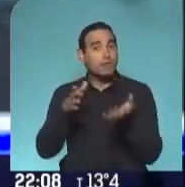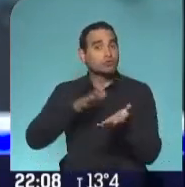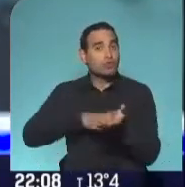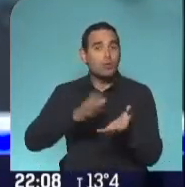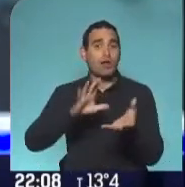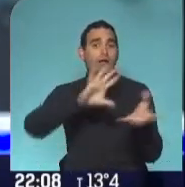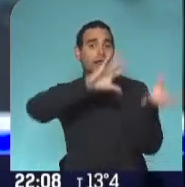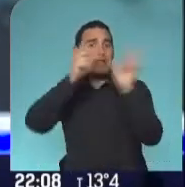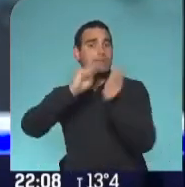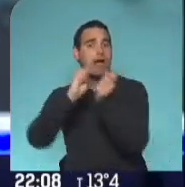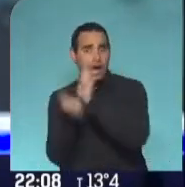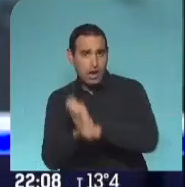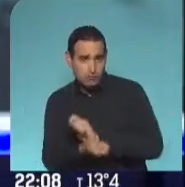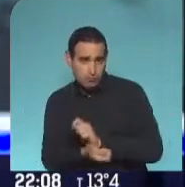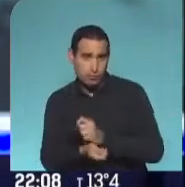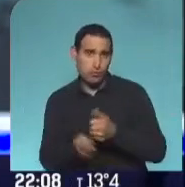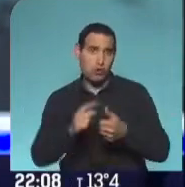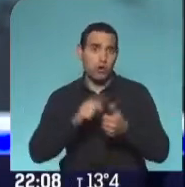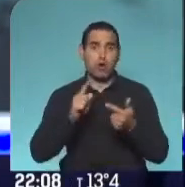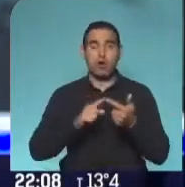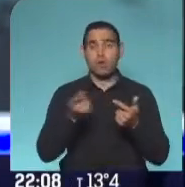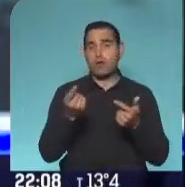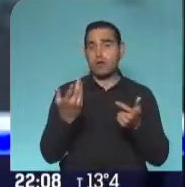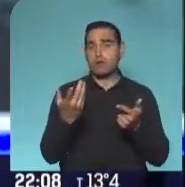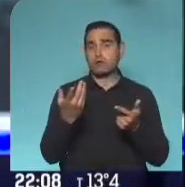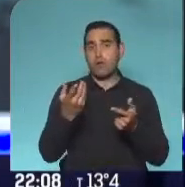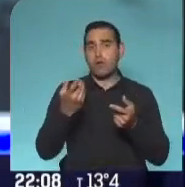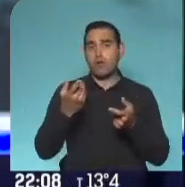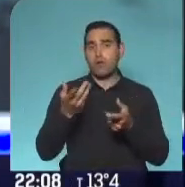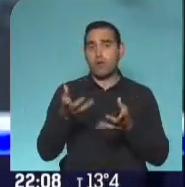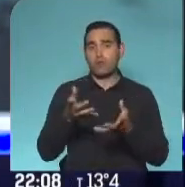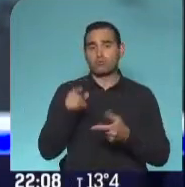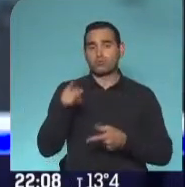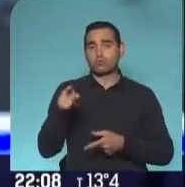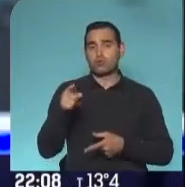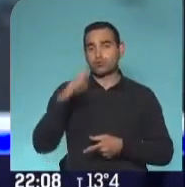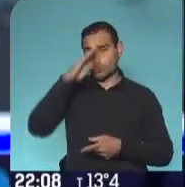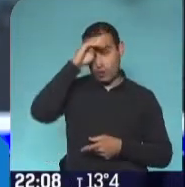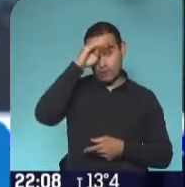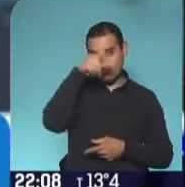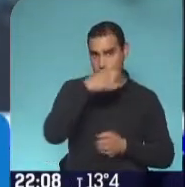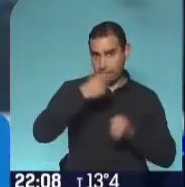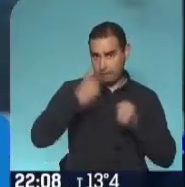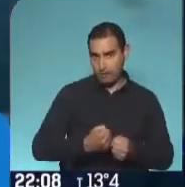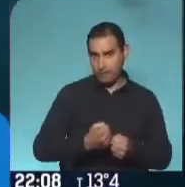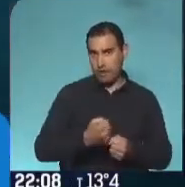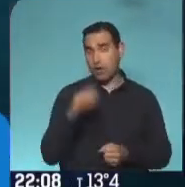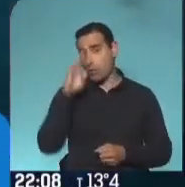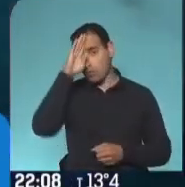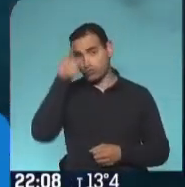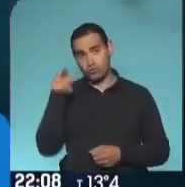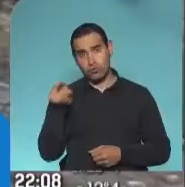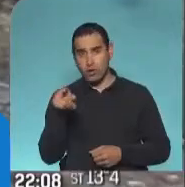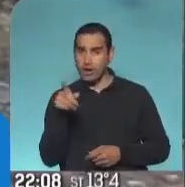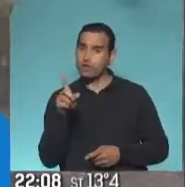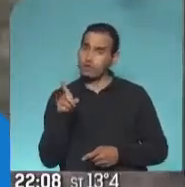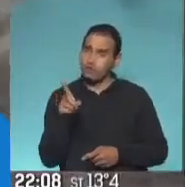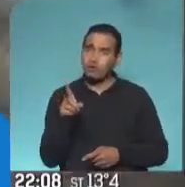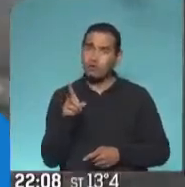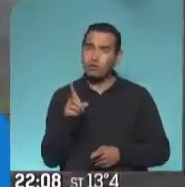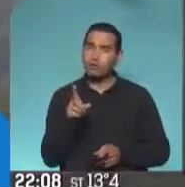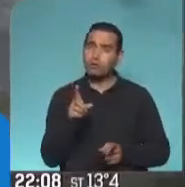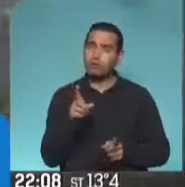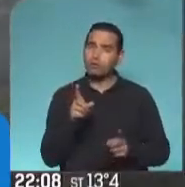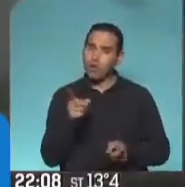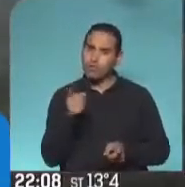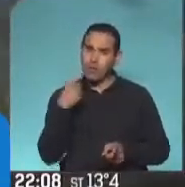climático y la adhesión o no adhesión de los gobiernos, la posición dura que asumió Trump y aparentemente Bolsonaro detrás de